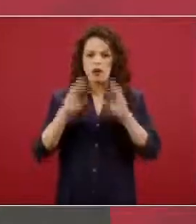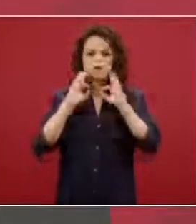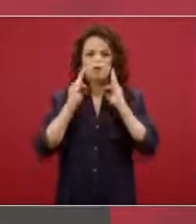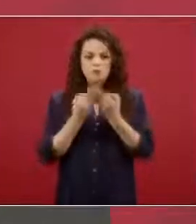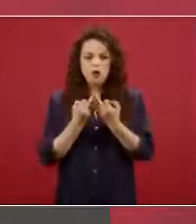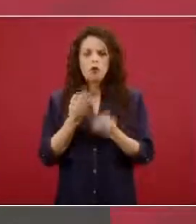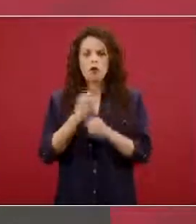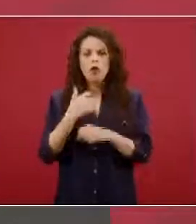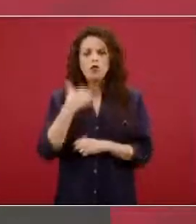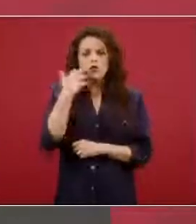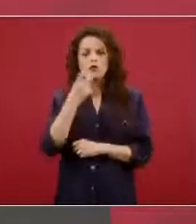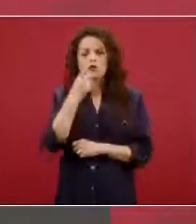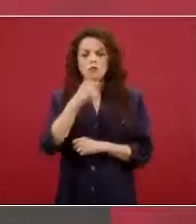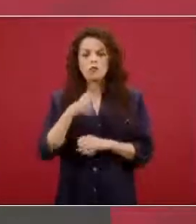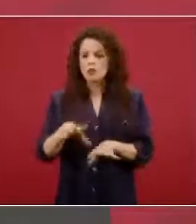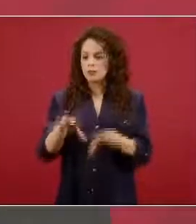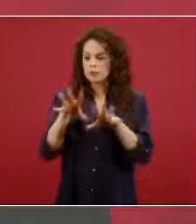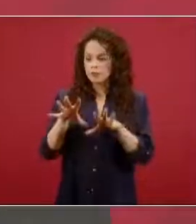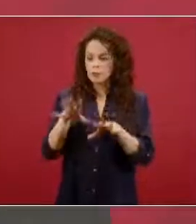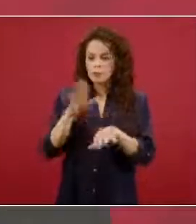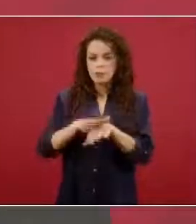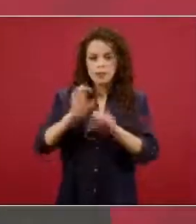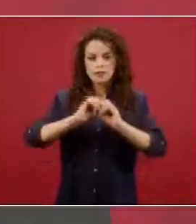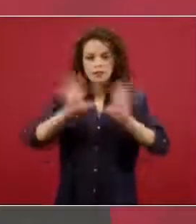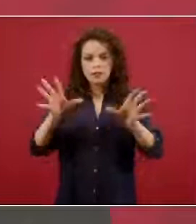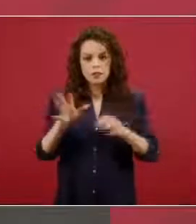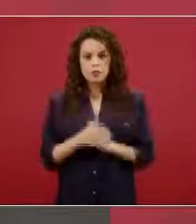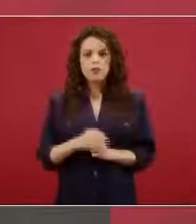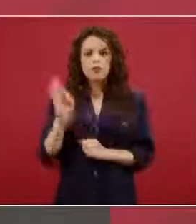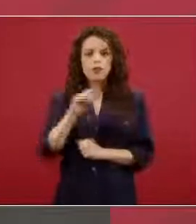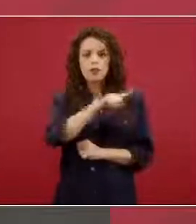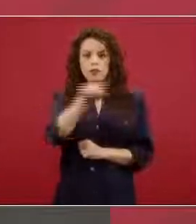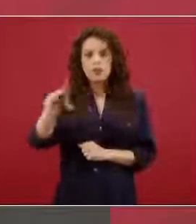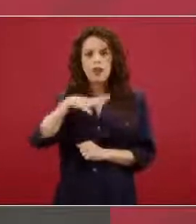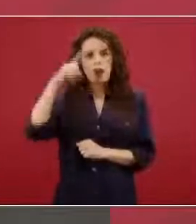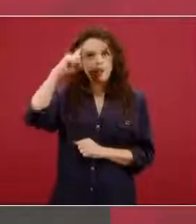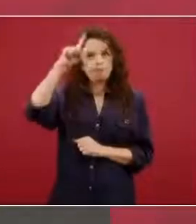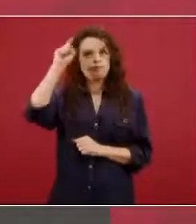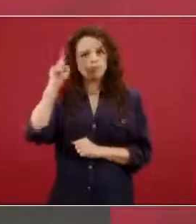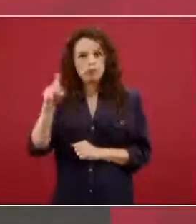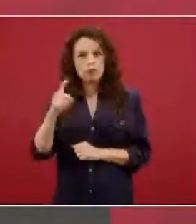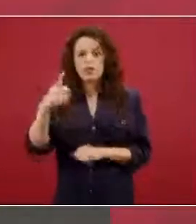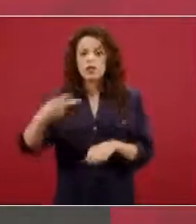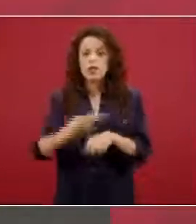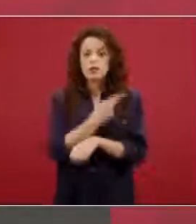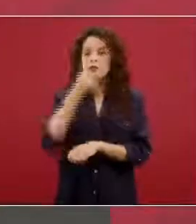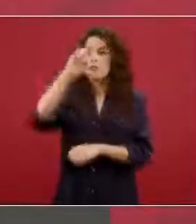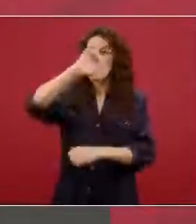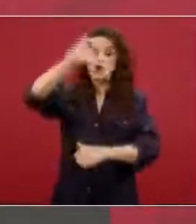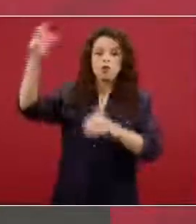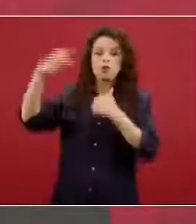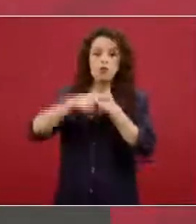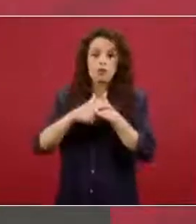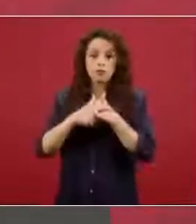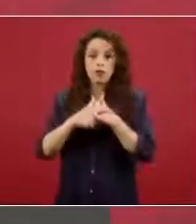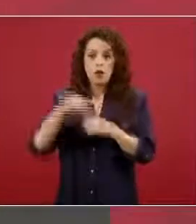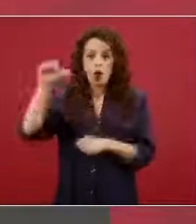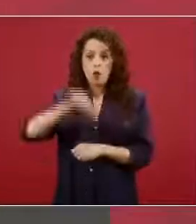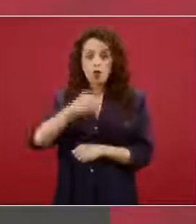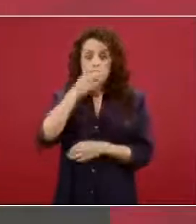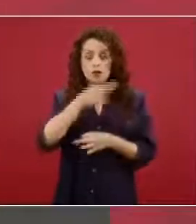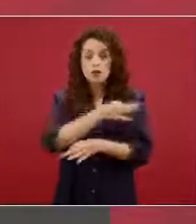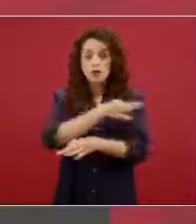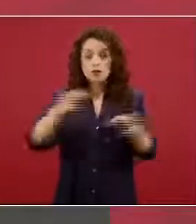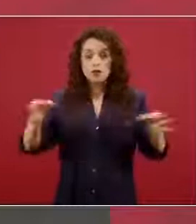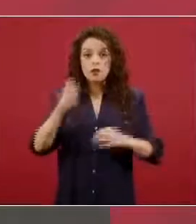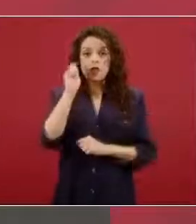queremos destacar, quizá era una de las preguntas que ustedes tenían en mente, la situación que está viviendo Europa Occidental. Hoy se anunció una